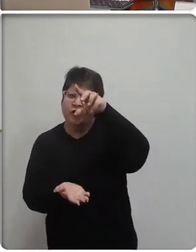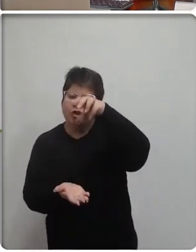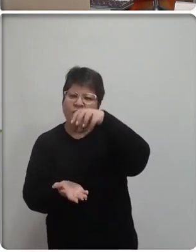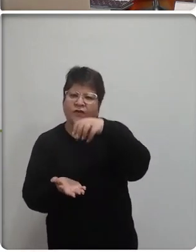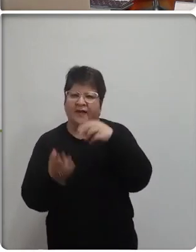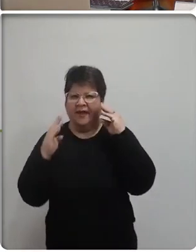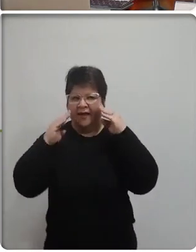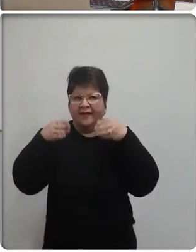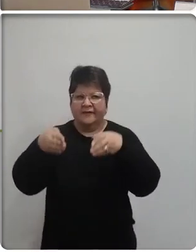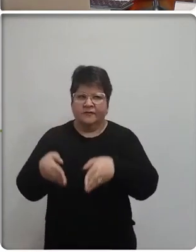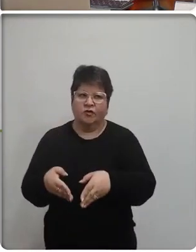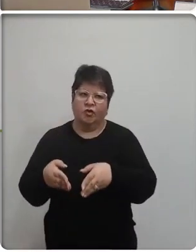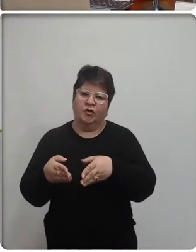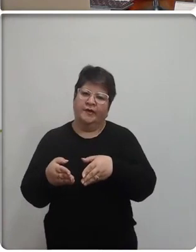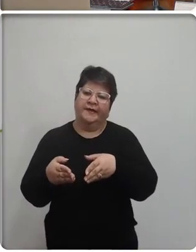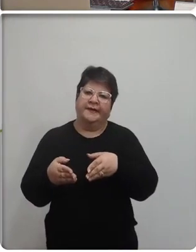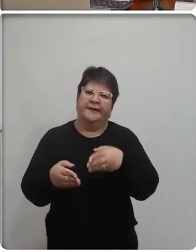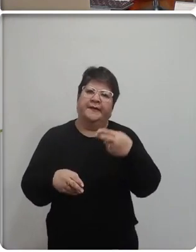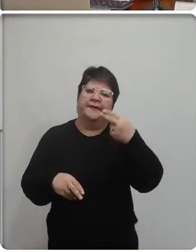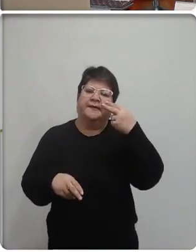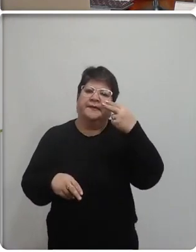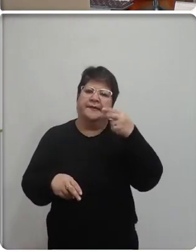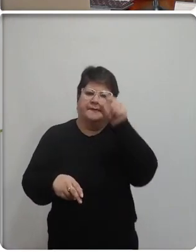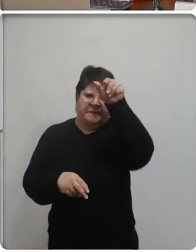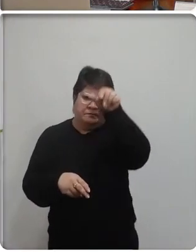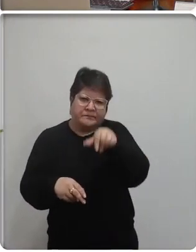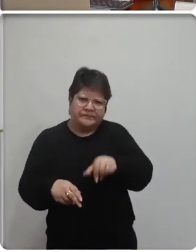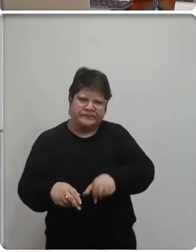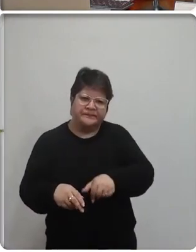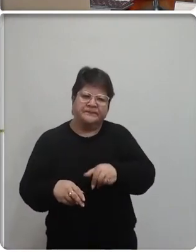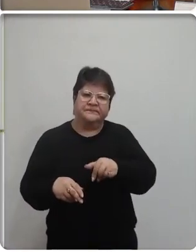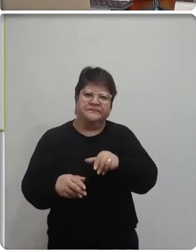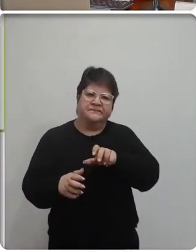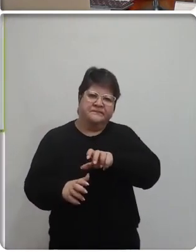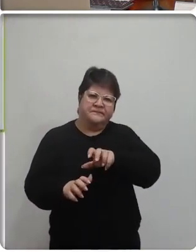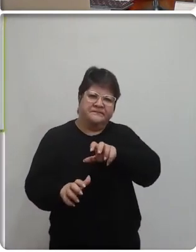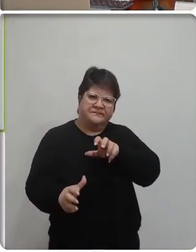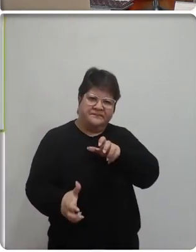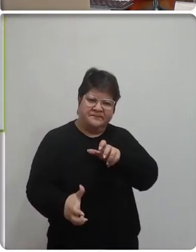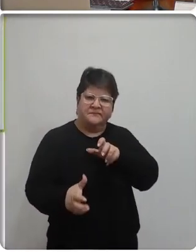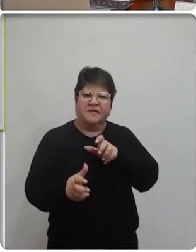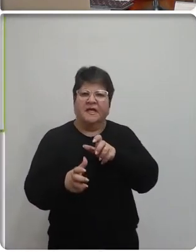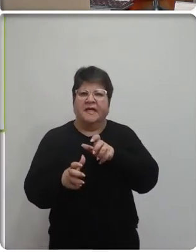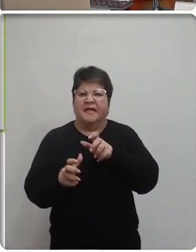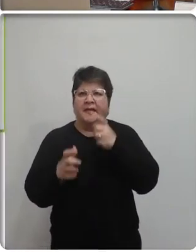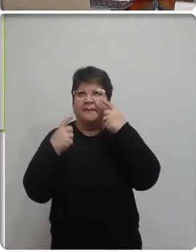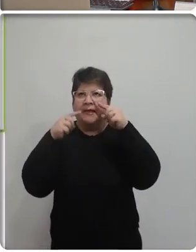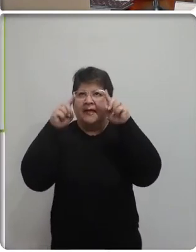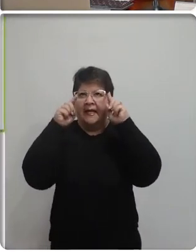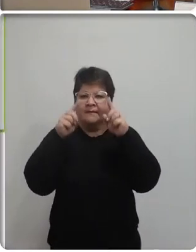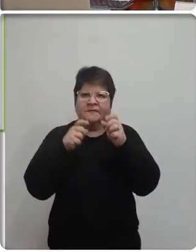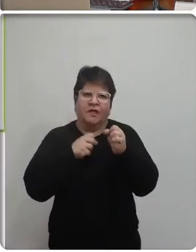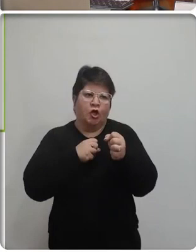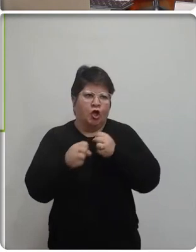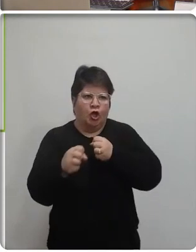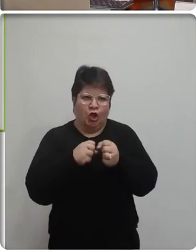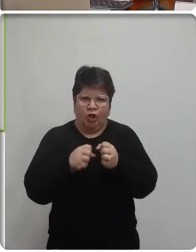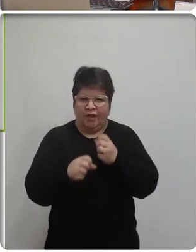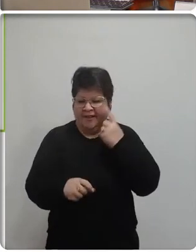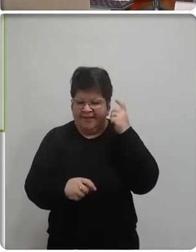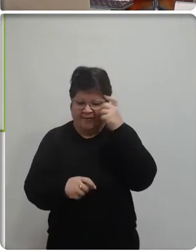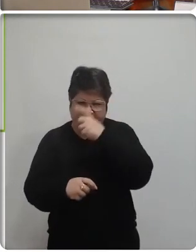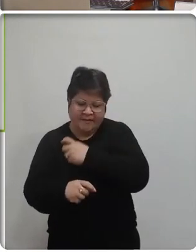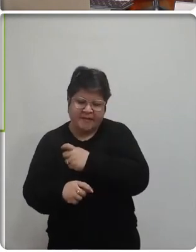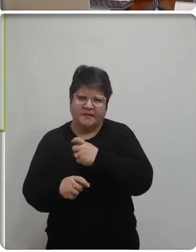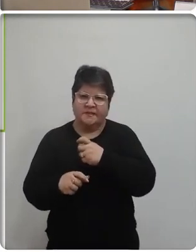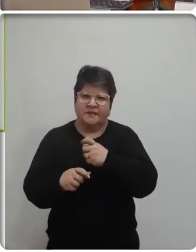distrofias neuromusculares, la atrofia medular espinal, las ataxias, las epilepsias de difícil control y otras